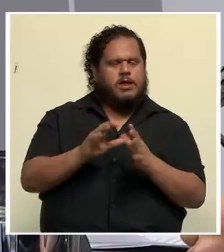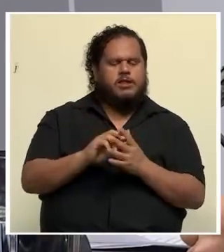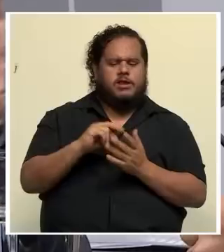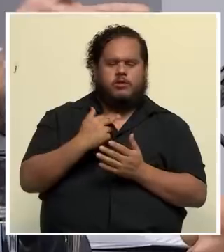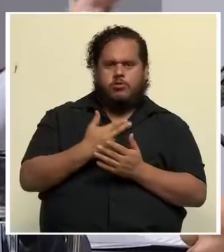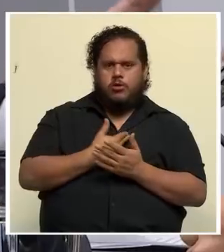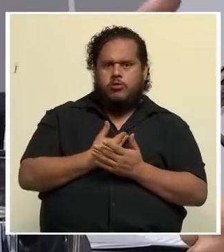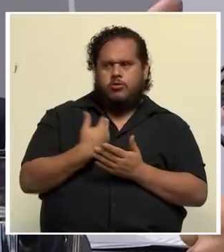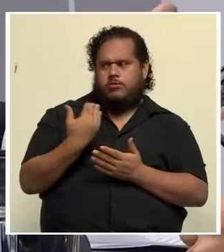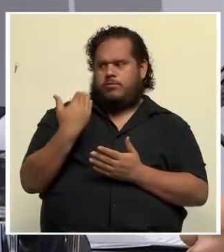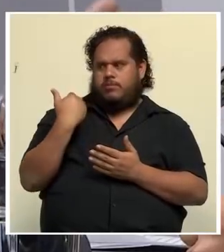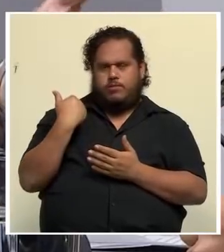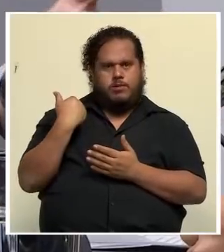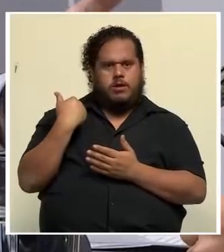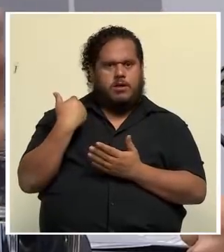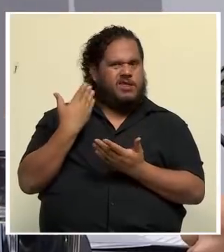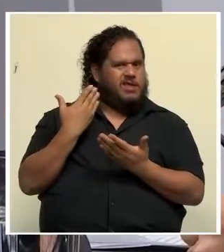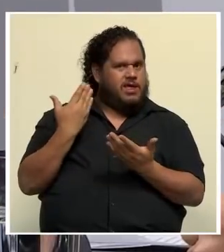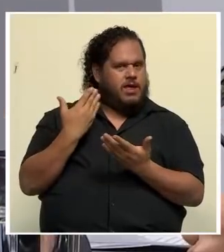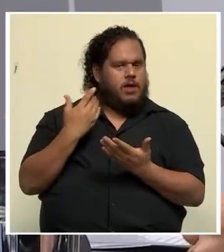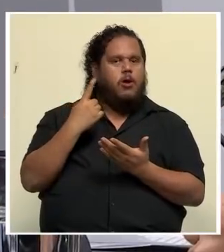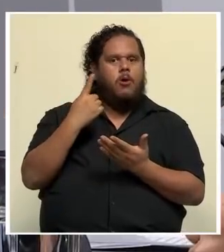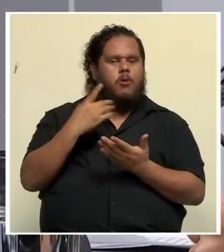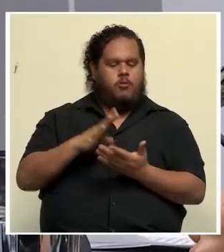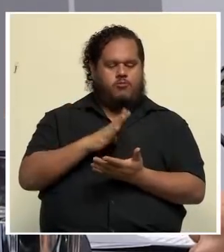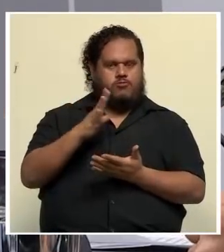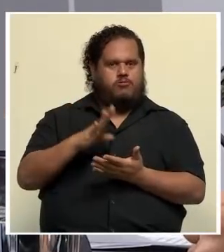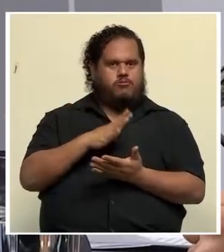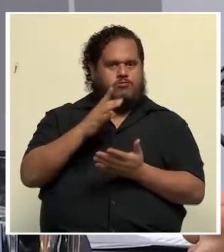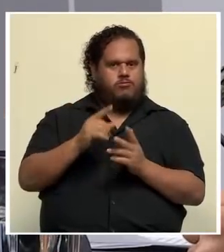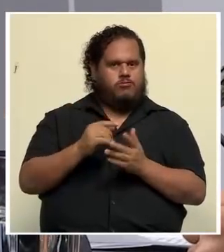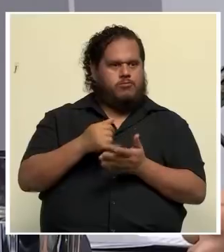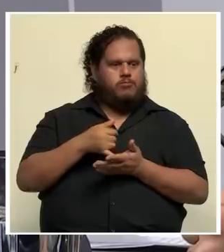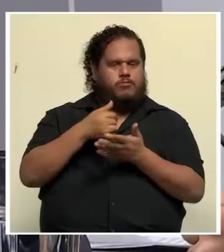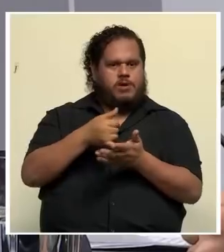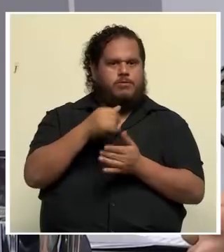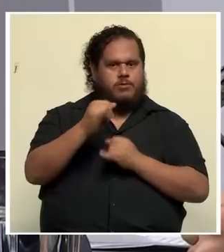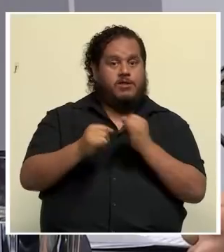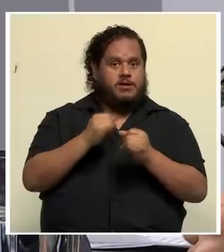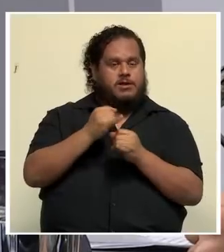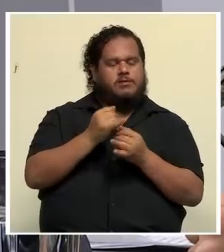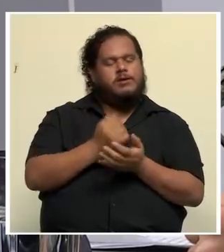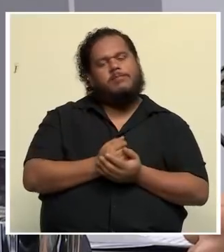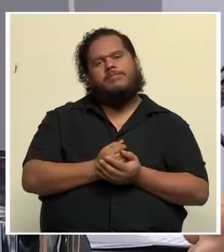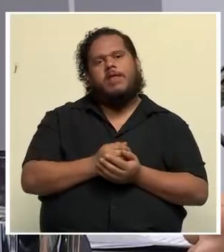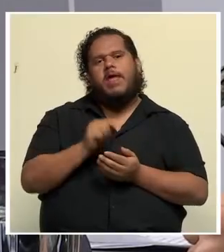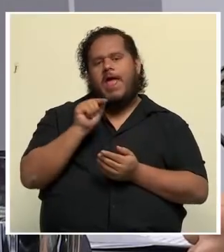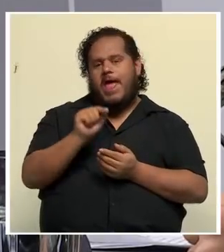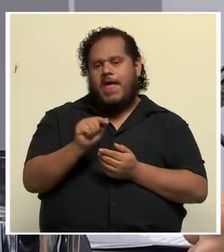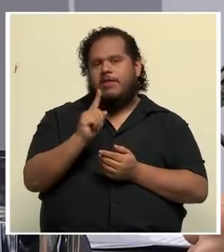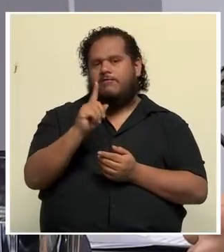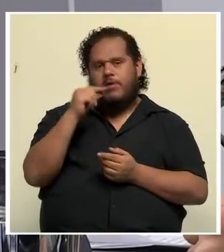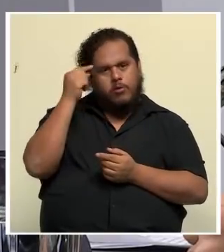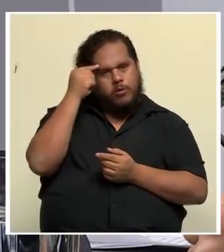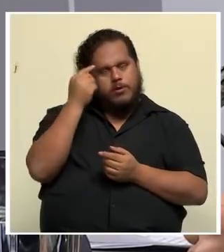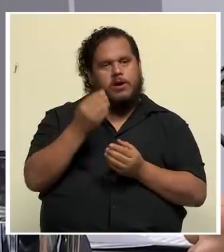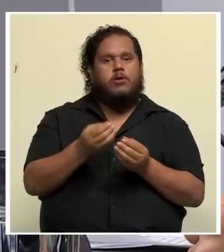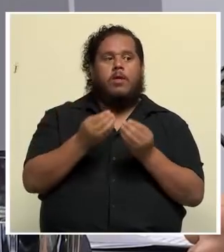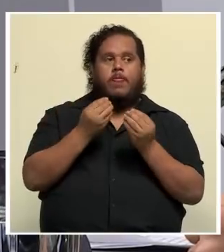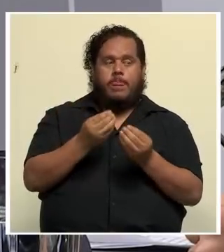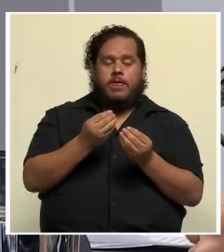de recibir hace pocas semanas un prestigioso premio internacional. Ese fue un gobierno de